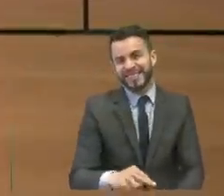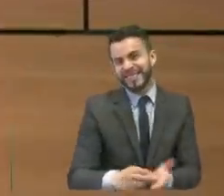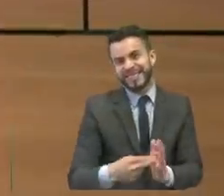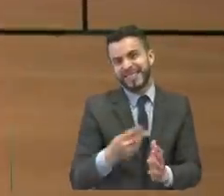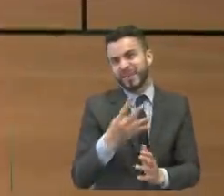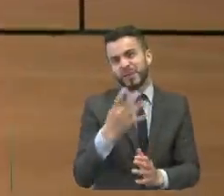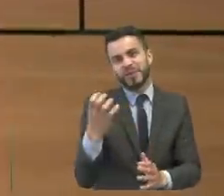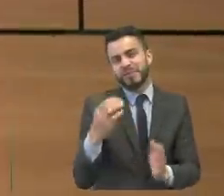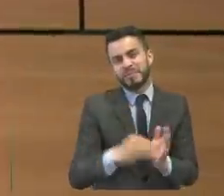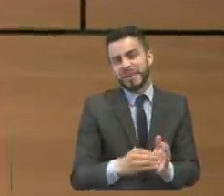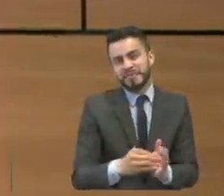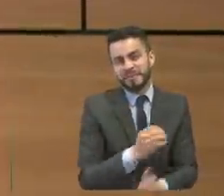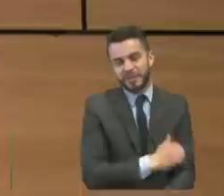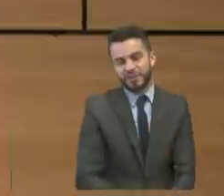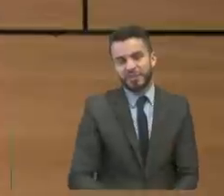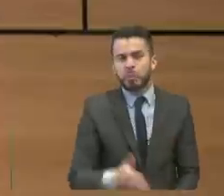manejable.